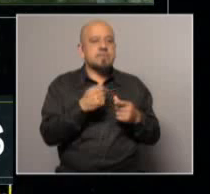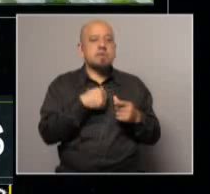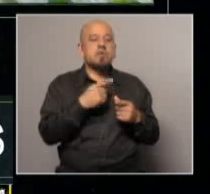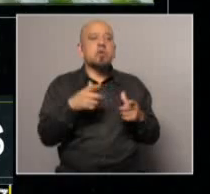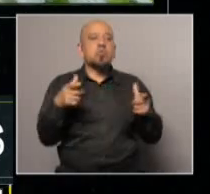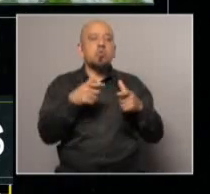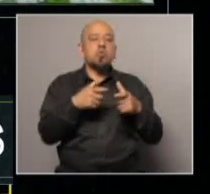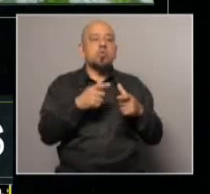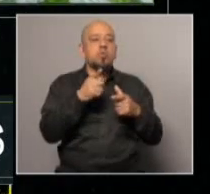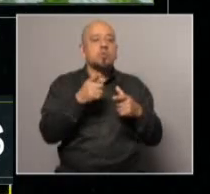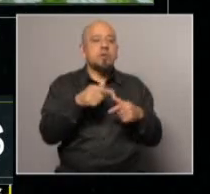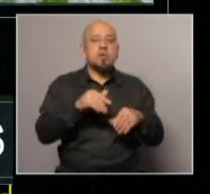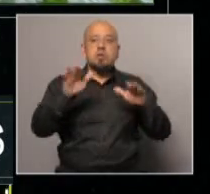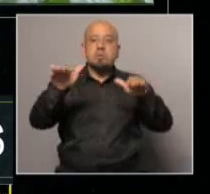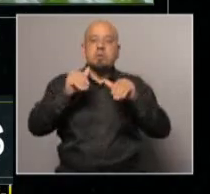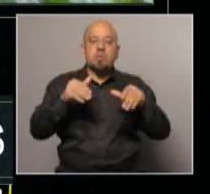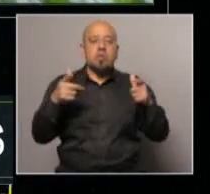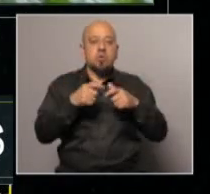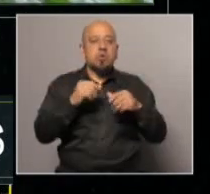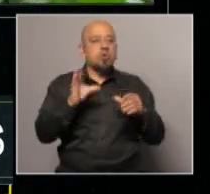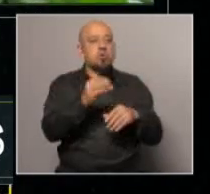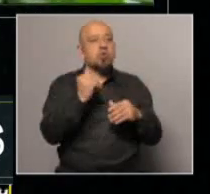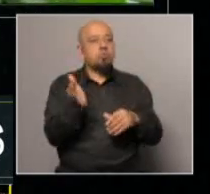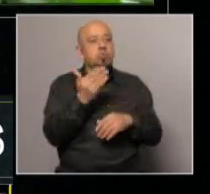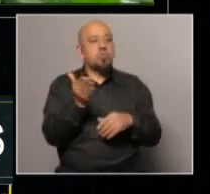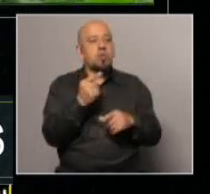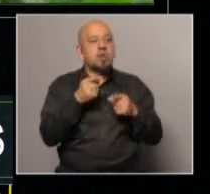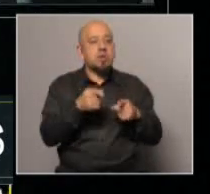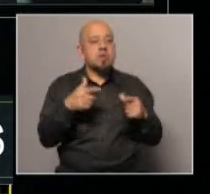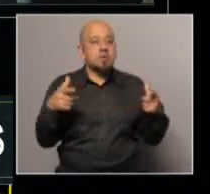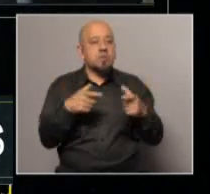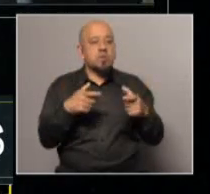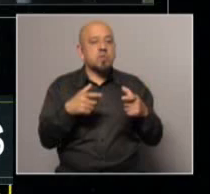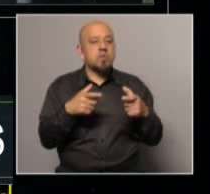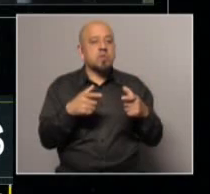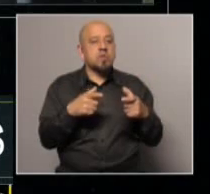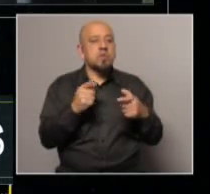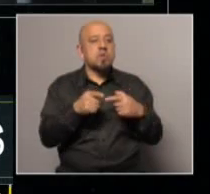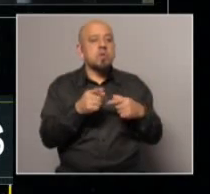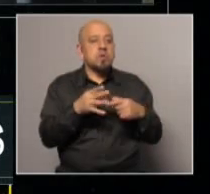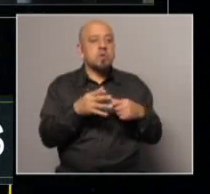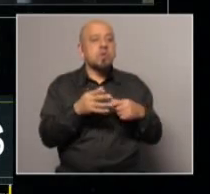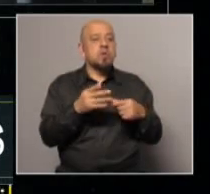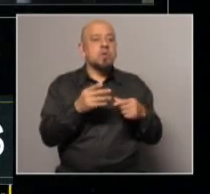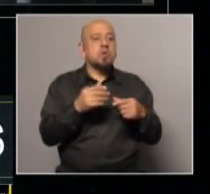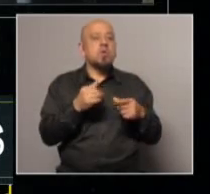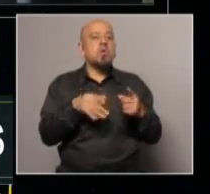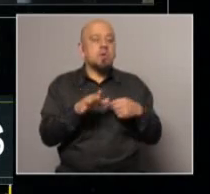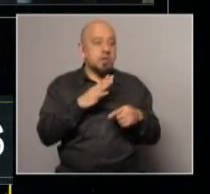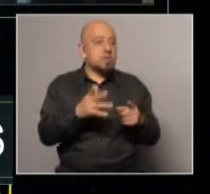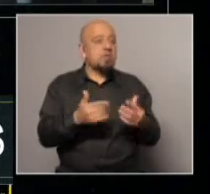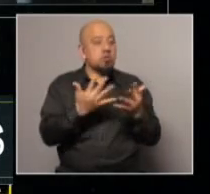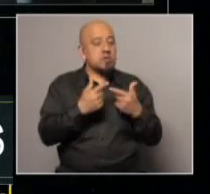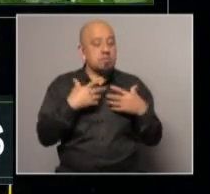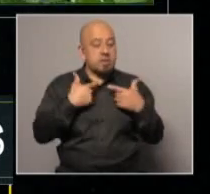Sarkian, después, bueno, ahí convocamos una reunión con todos los productores. Y en esa reunión lo que quedó enfático es que iba a haber una reorganización dentro del Ministerio de